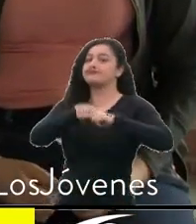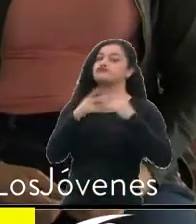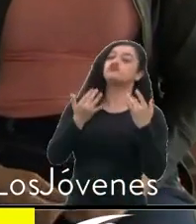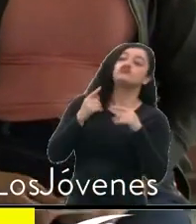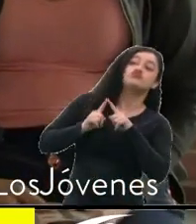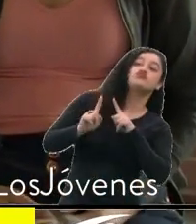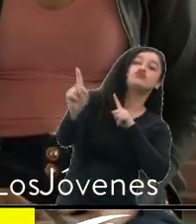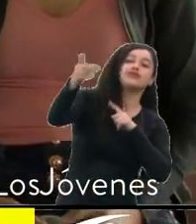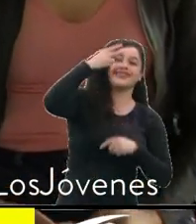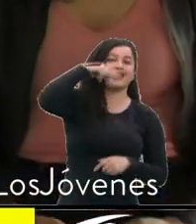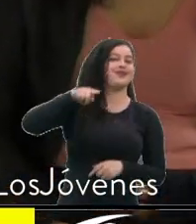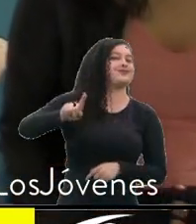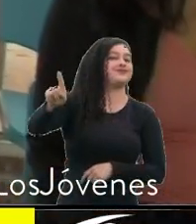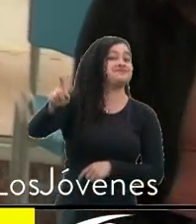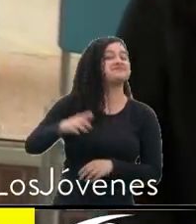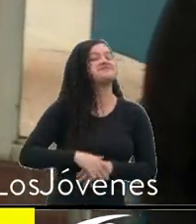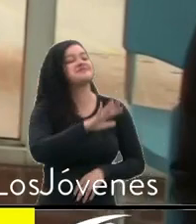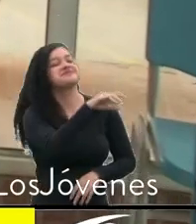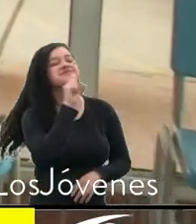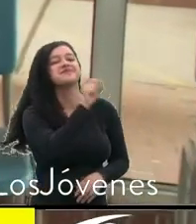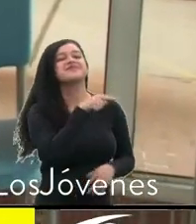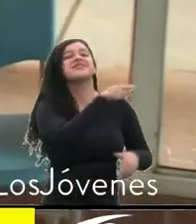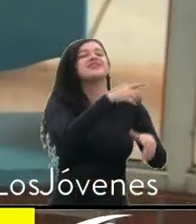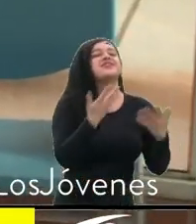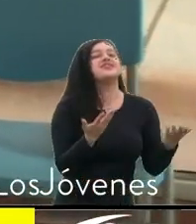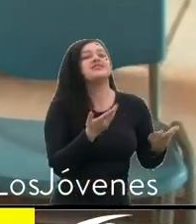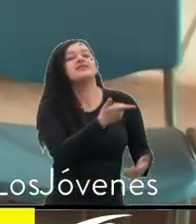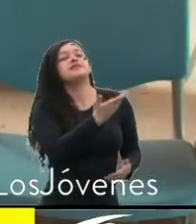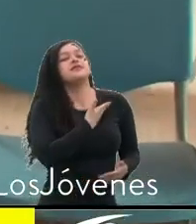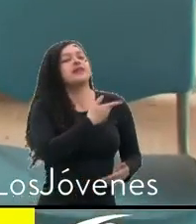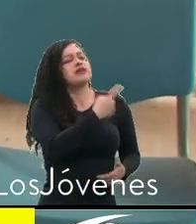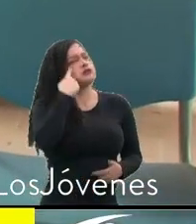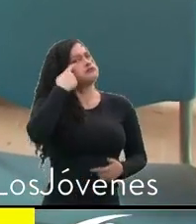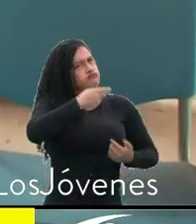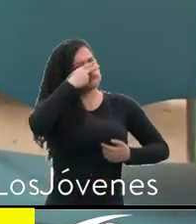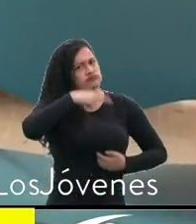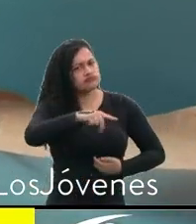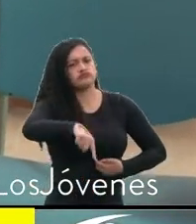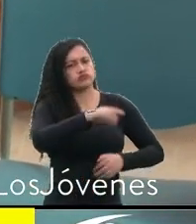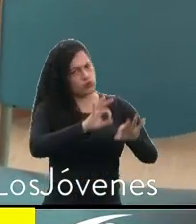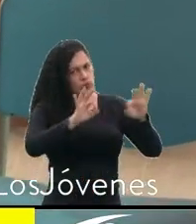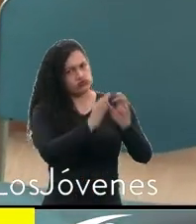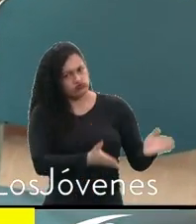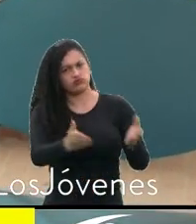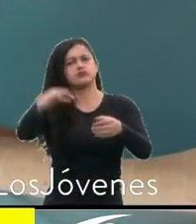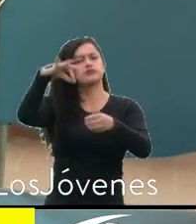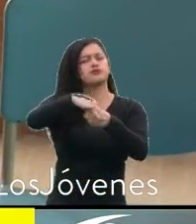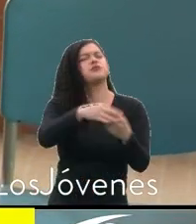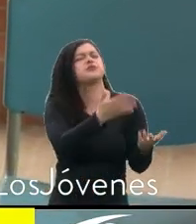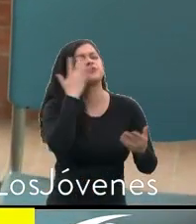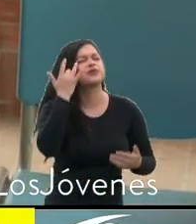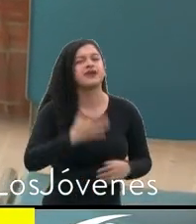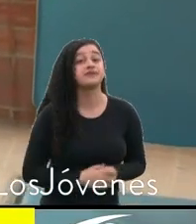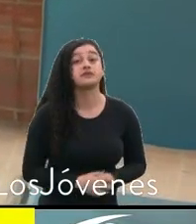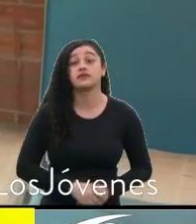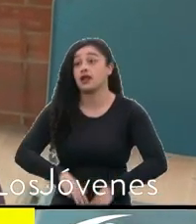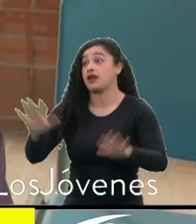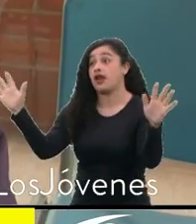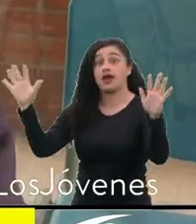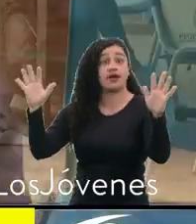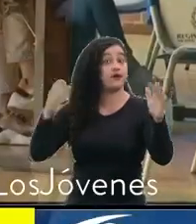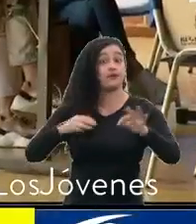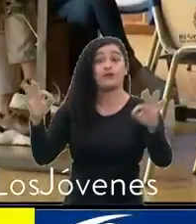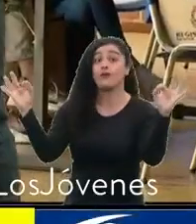importante que los jóvenes hoy tomen la decisión de votar? Es muy importante porque ellos son el futuro de